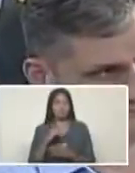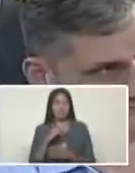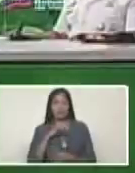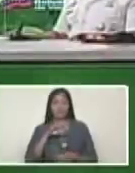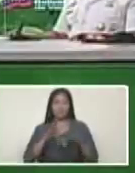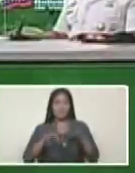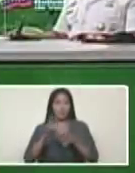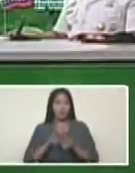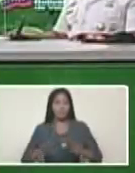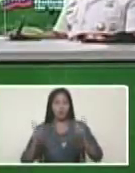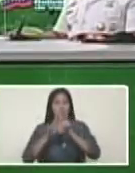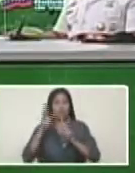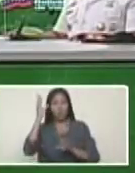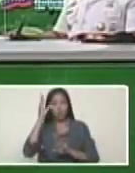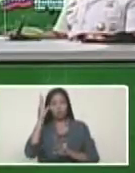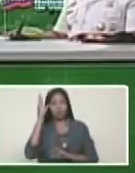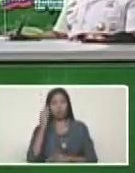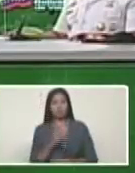en valores, en conciencia?